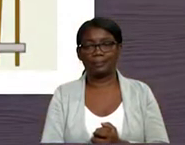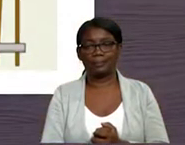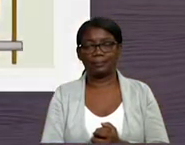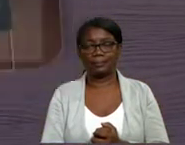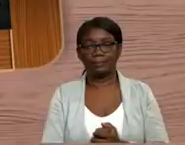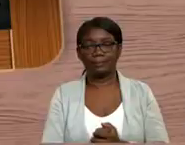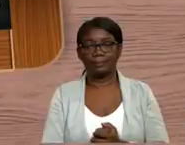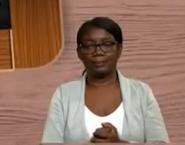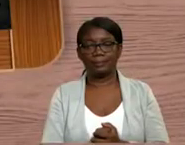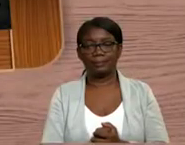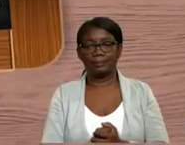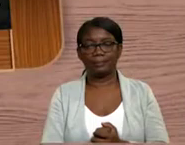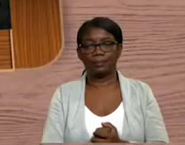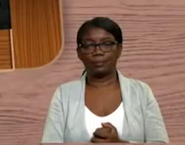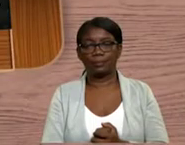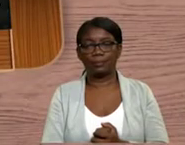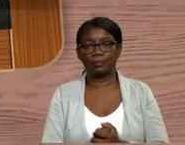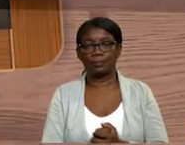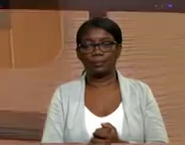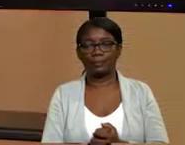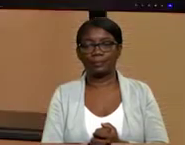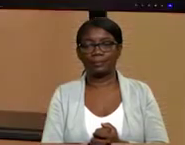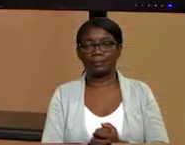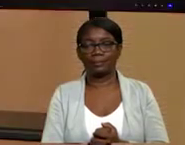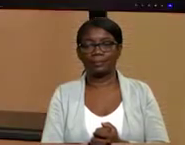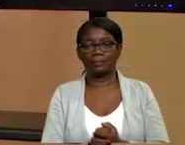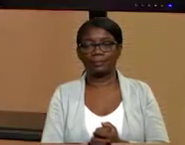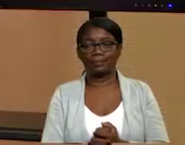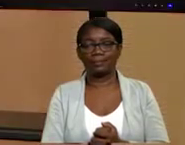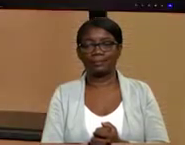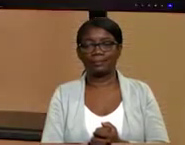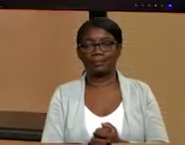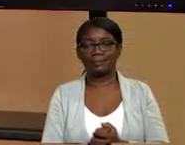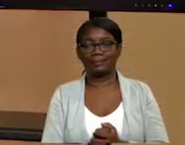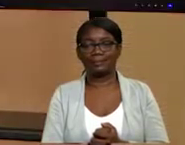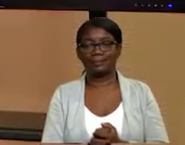Entonces, el funcionamiento. Vamos a irnos aquí